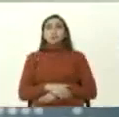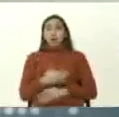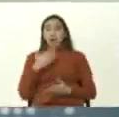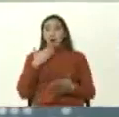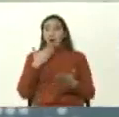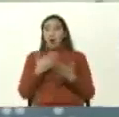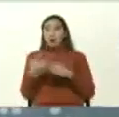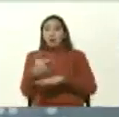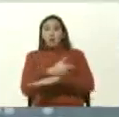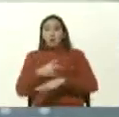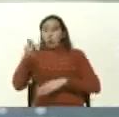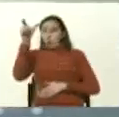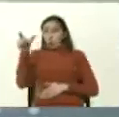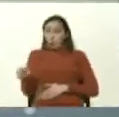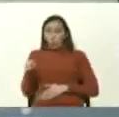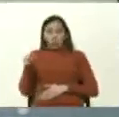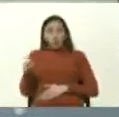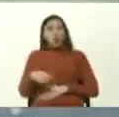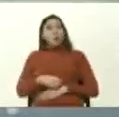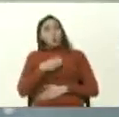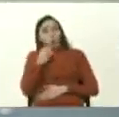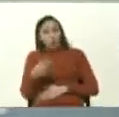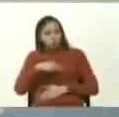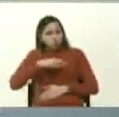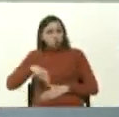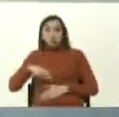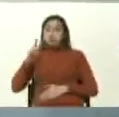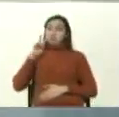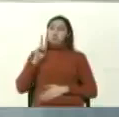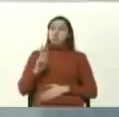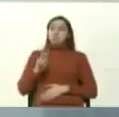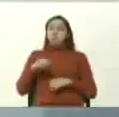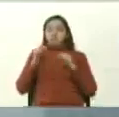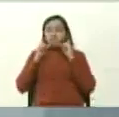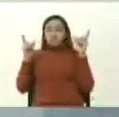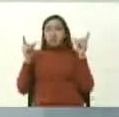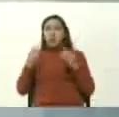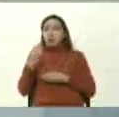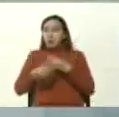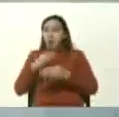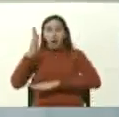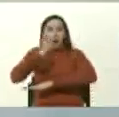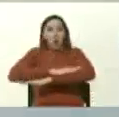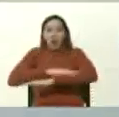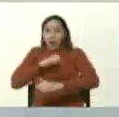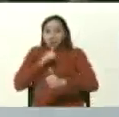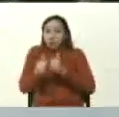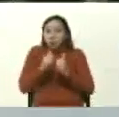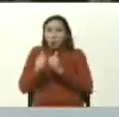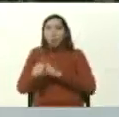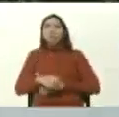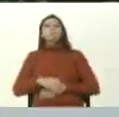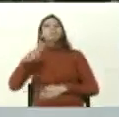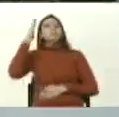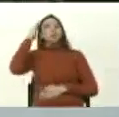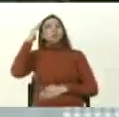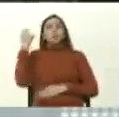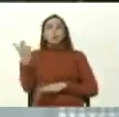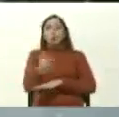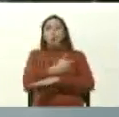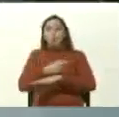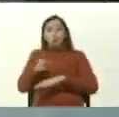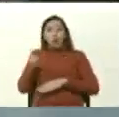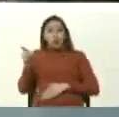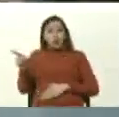Gracias, gobernador Vázquez. Bueno, aquí emocionados viendo el talento deportivo. Sabemos que el gobernador